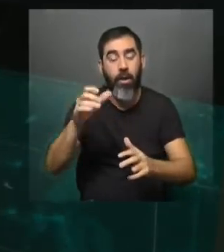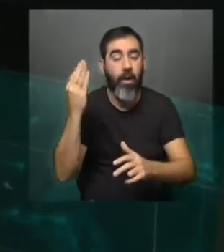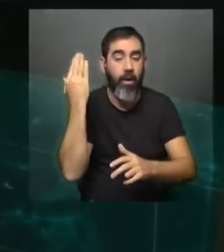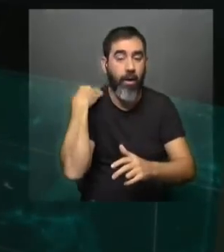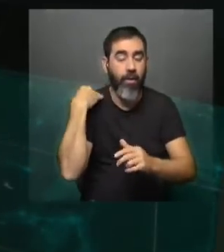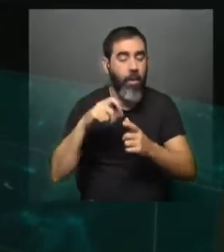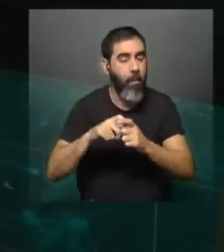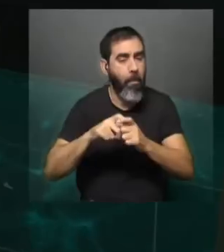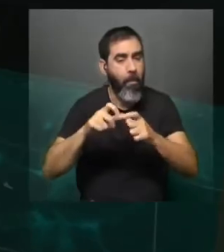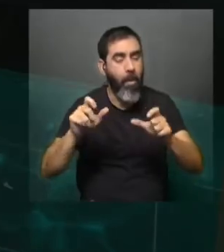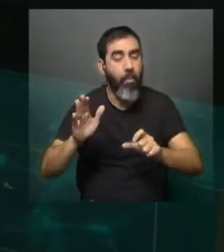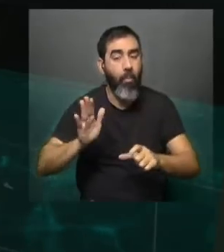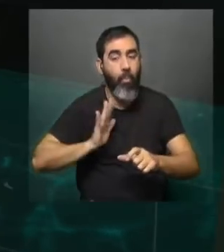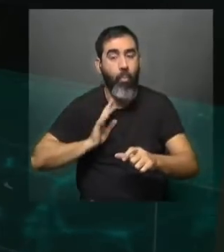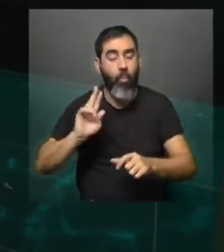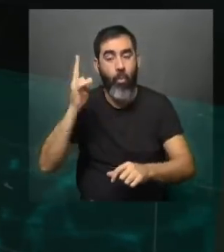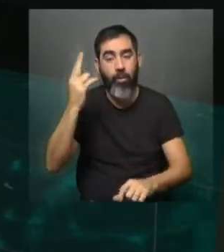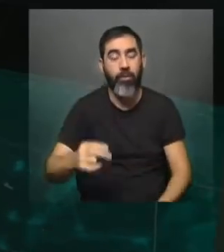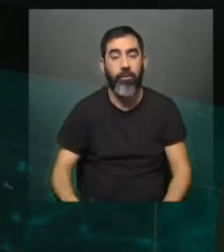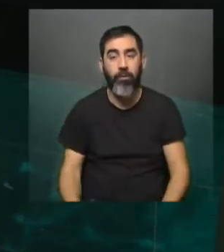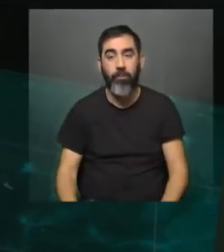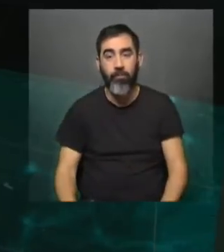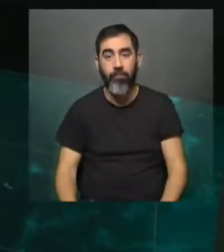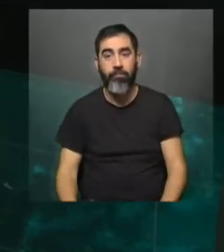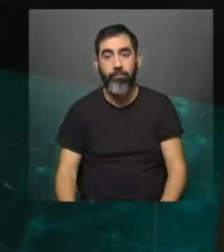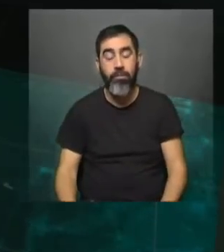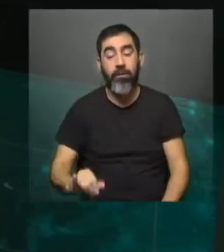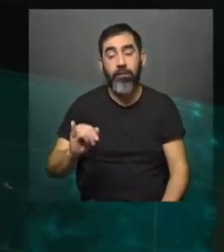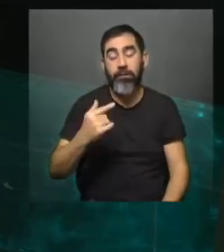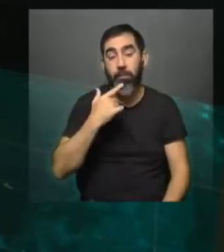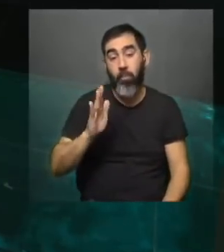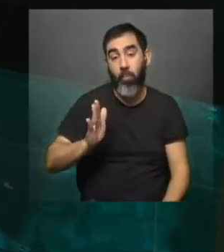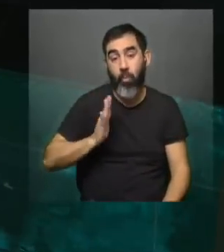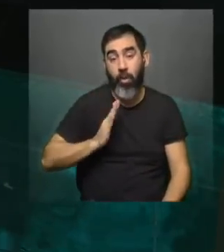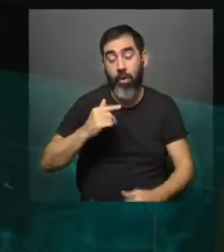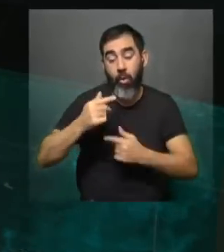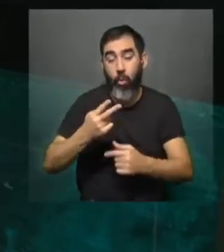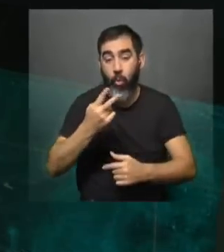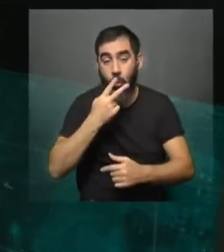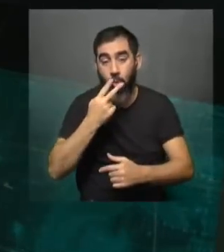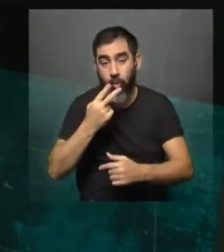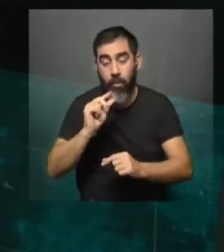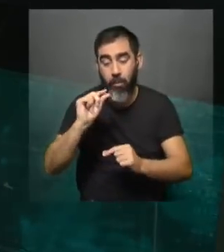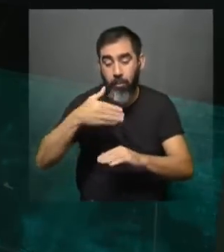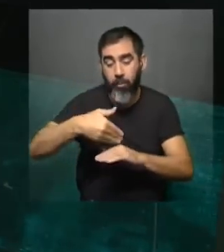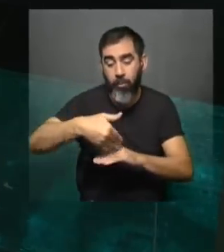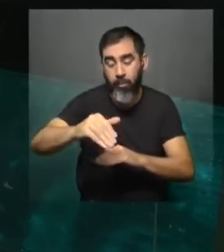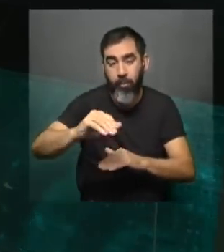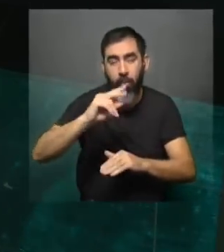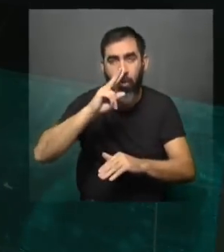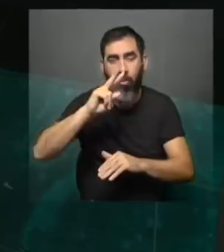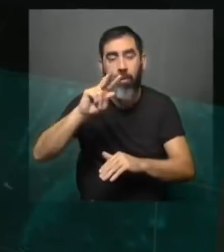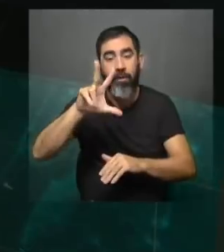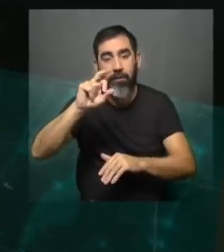pulmón crece entre las mujeres uruguayas el jerarca acotó que si las mujeres se siguen consumiendo tabaco en poco tiempo es decir en